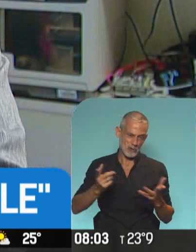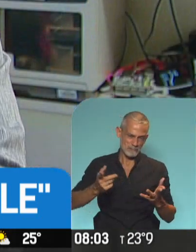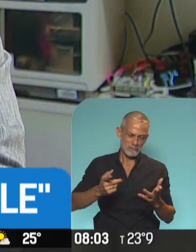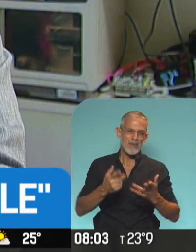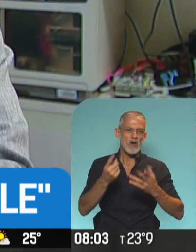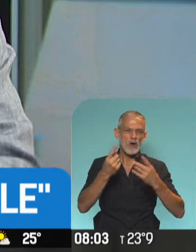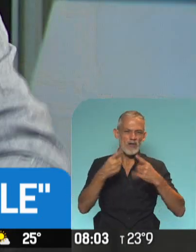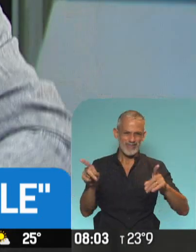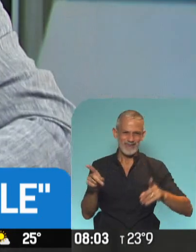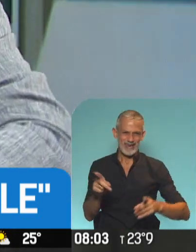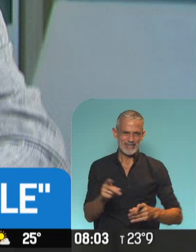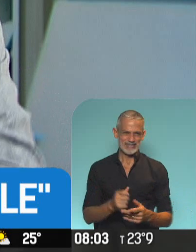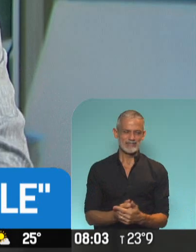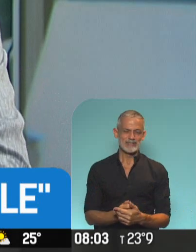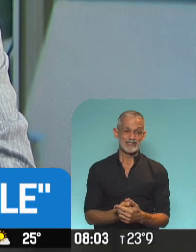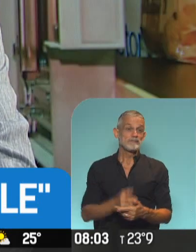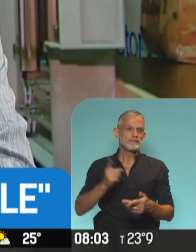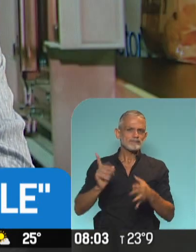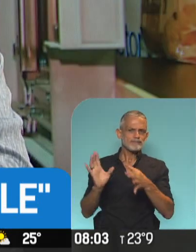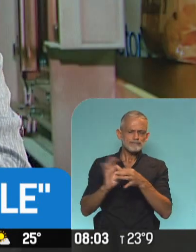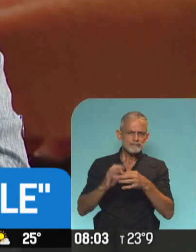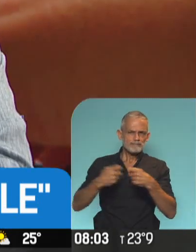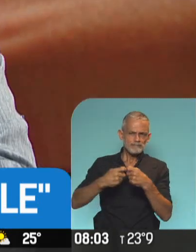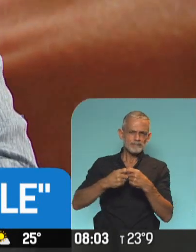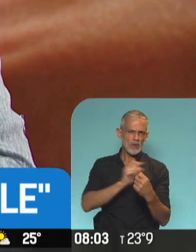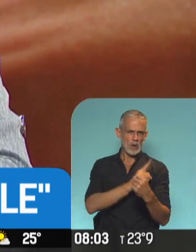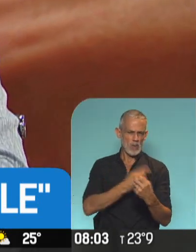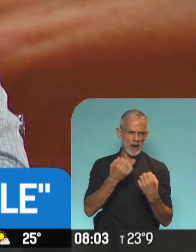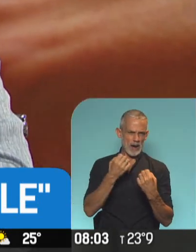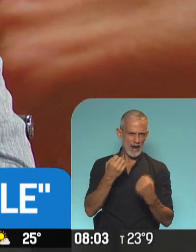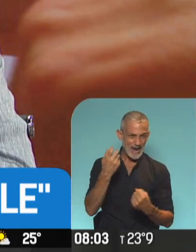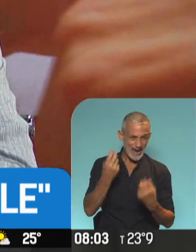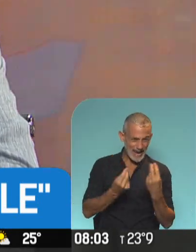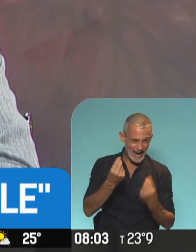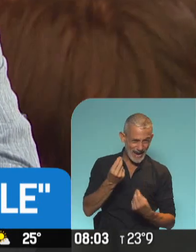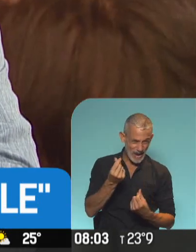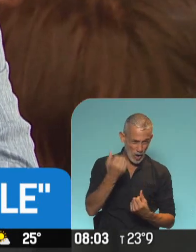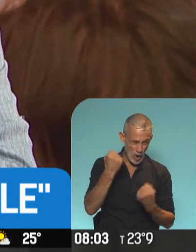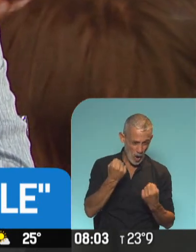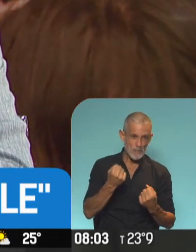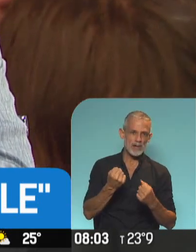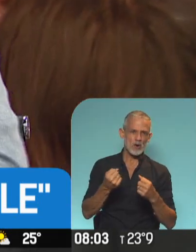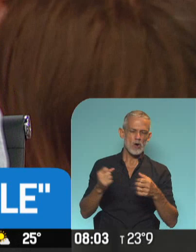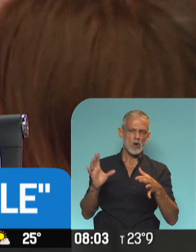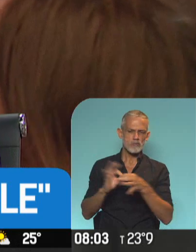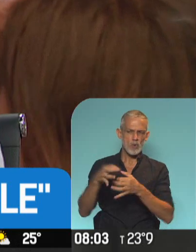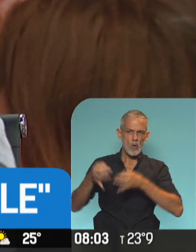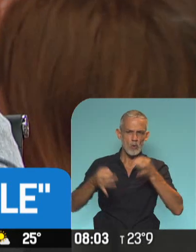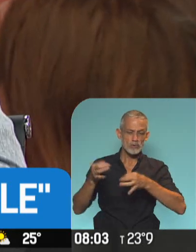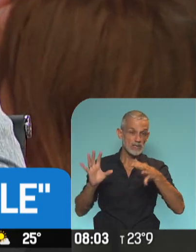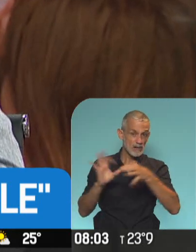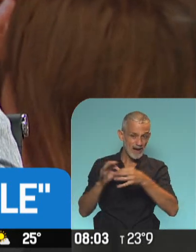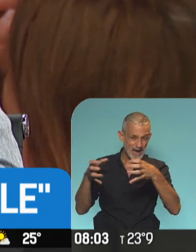más. Entonces, la alianza entre el poder económico y el poder judicial es